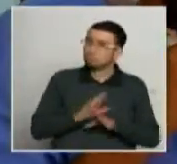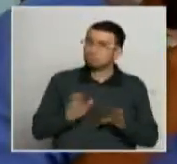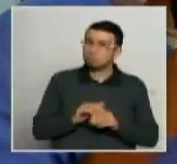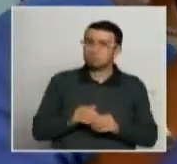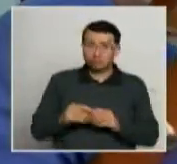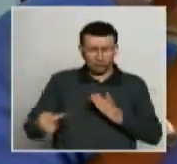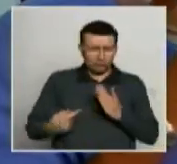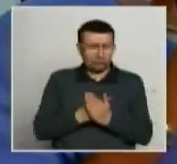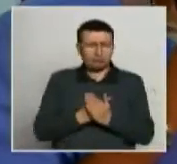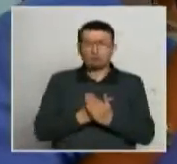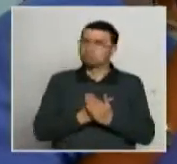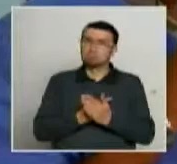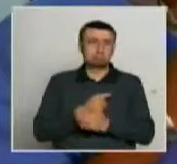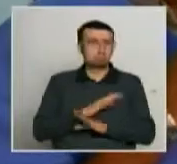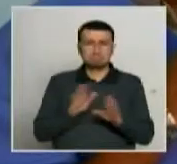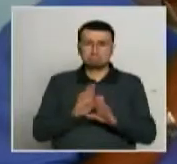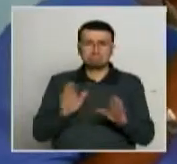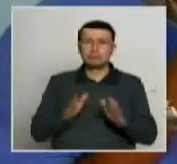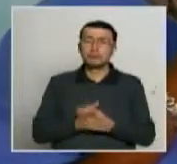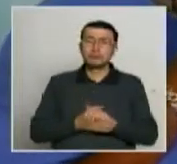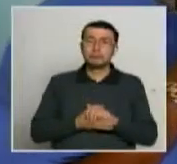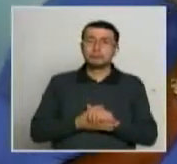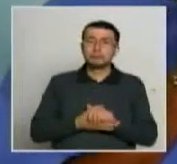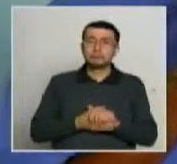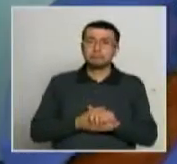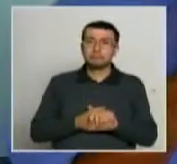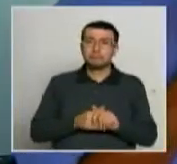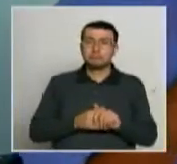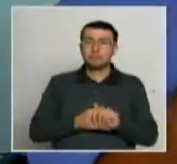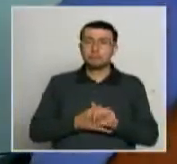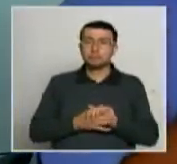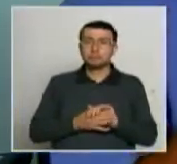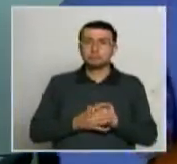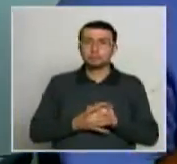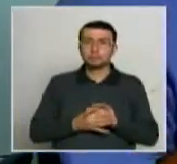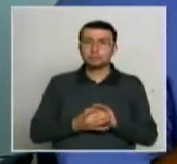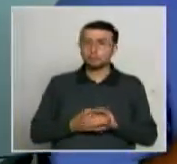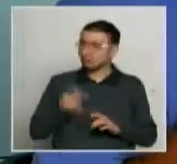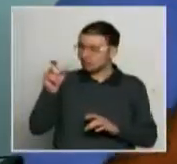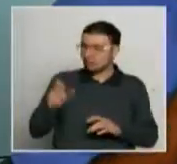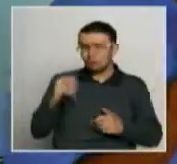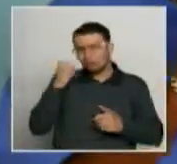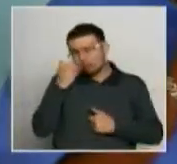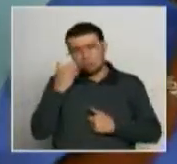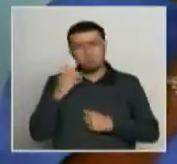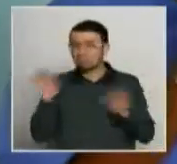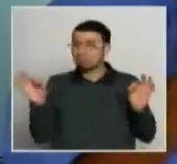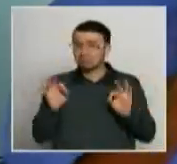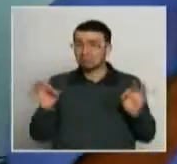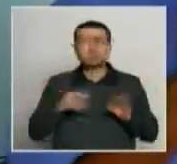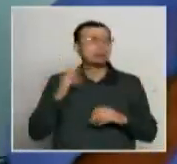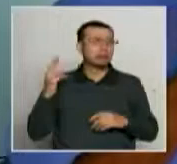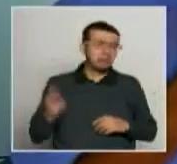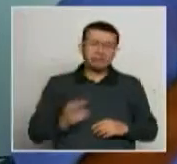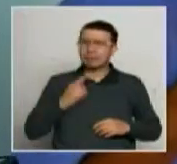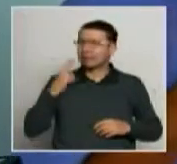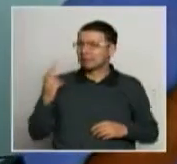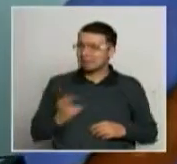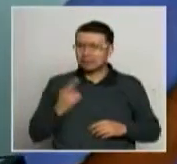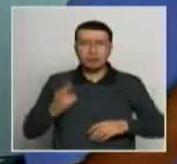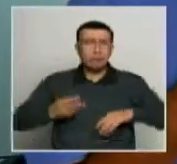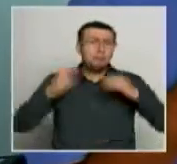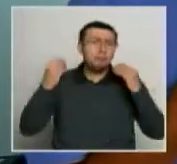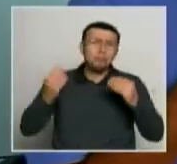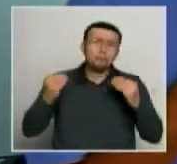es invasivo, no afecta en nada en la salud del paciente, se puede repetir muchísimas